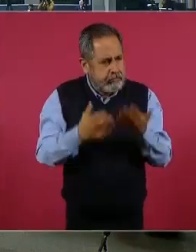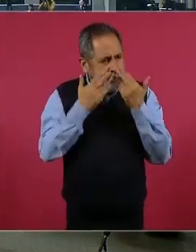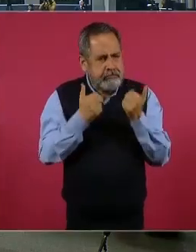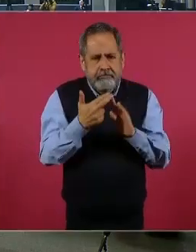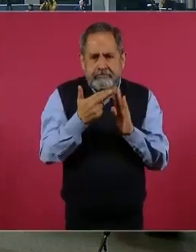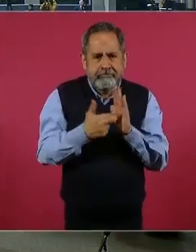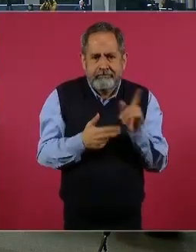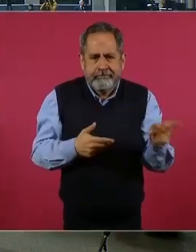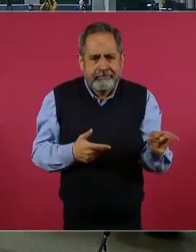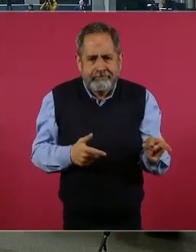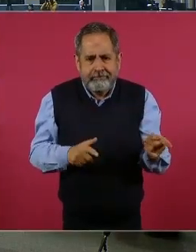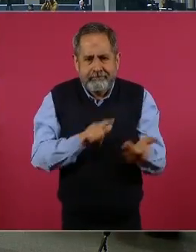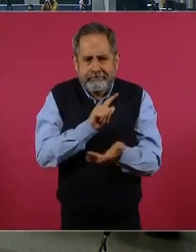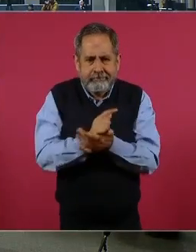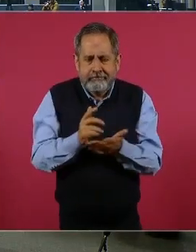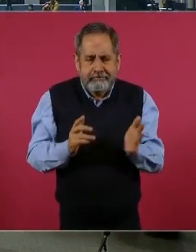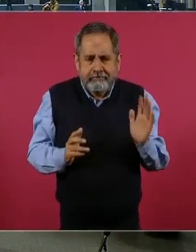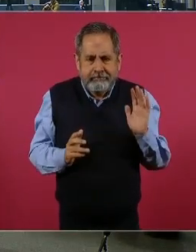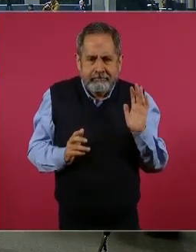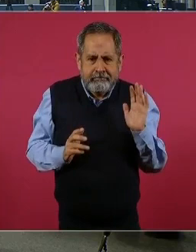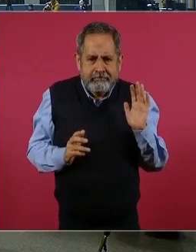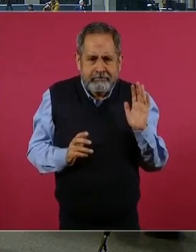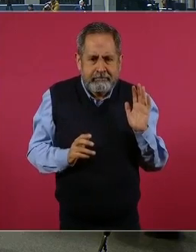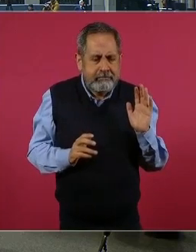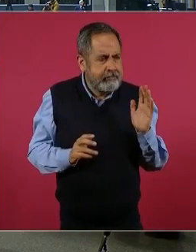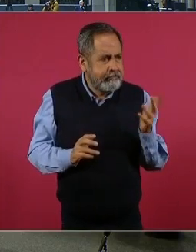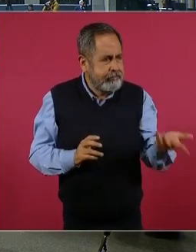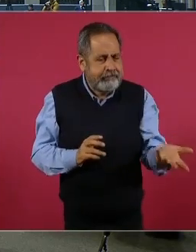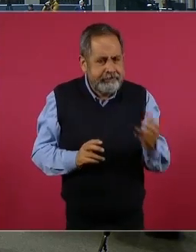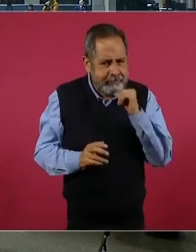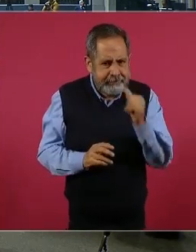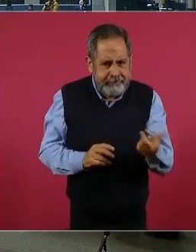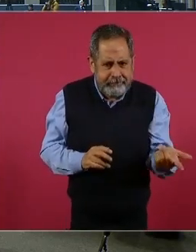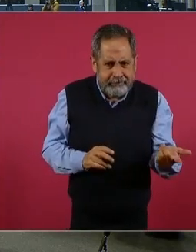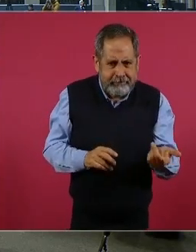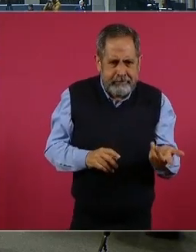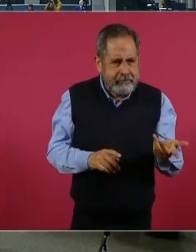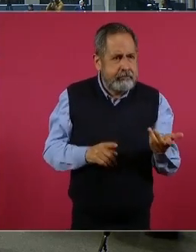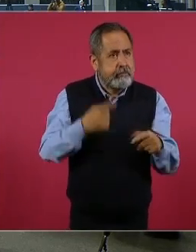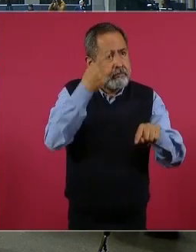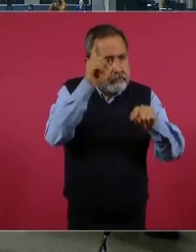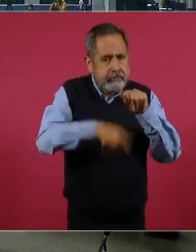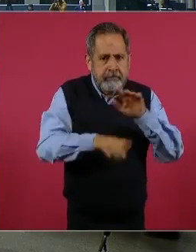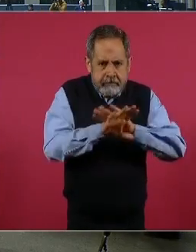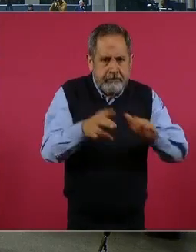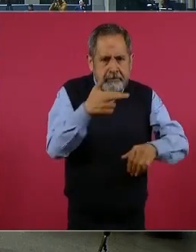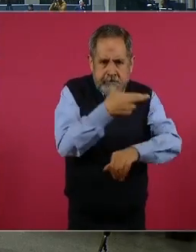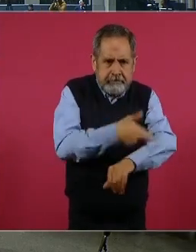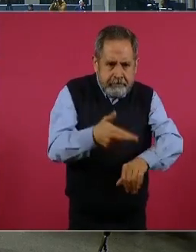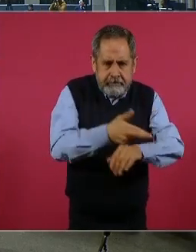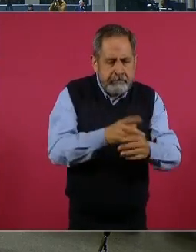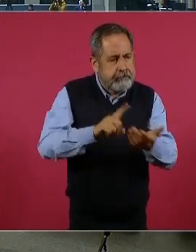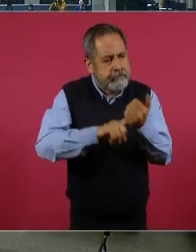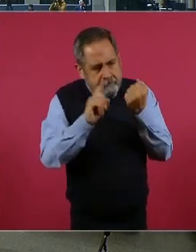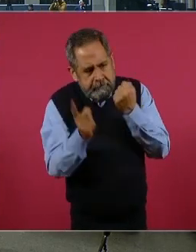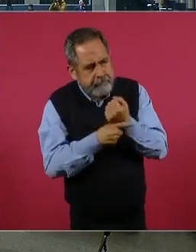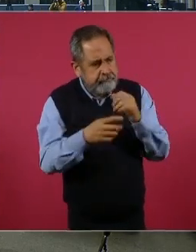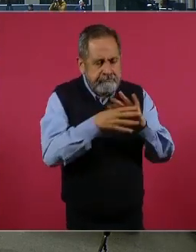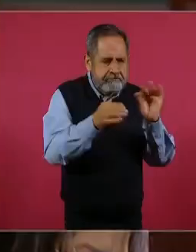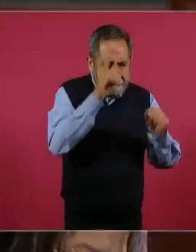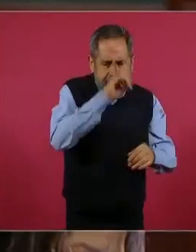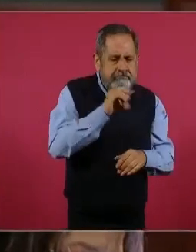la reglamentación, no hay y pues no se está combatiendo tampoco las causas, ¿no? Dicen